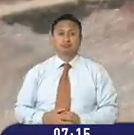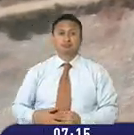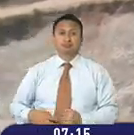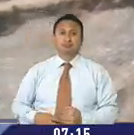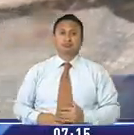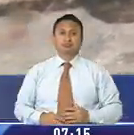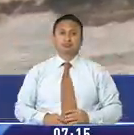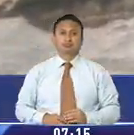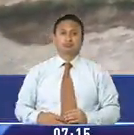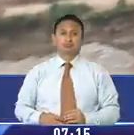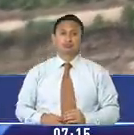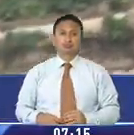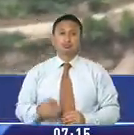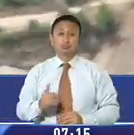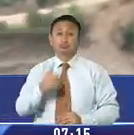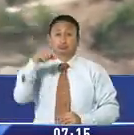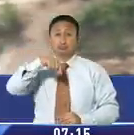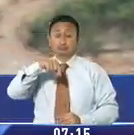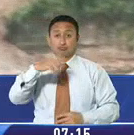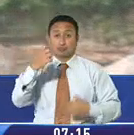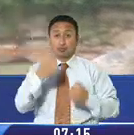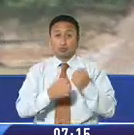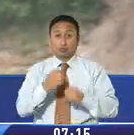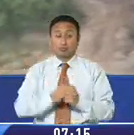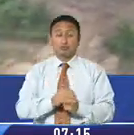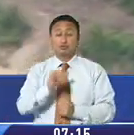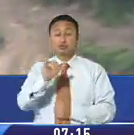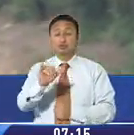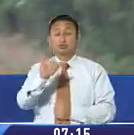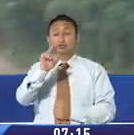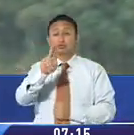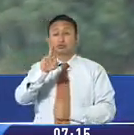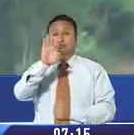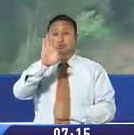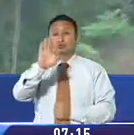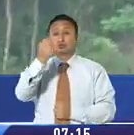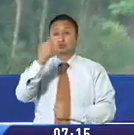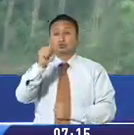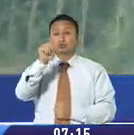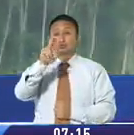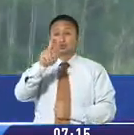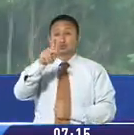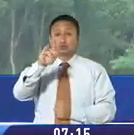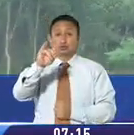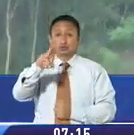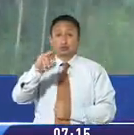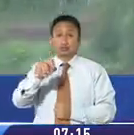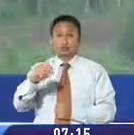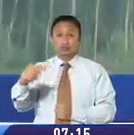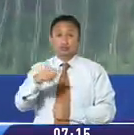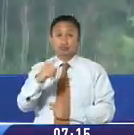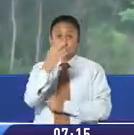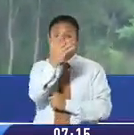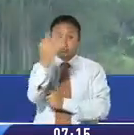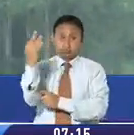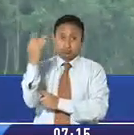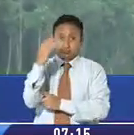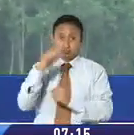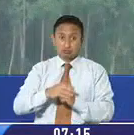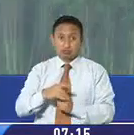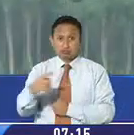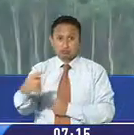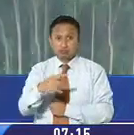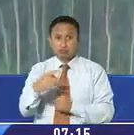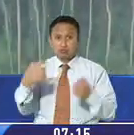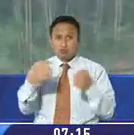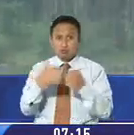Desde el aire no solo se ven las afectaciones en Llansupino por la minería ilegal. En medio de la espesa vegetación, aún hay maquinaria que trataron